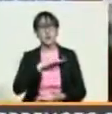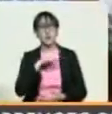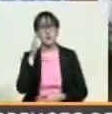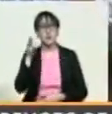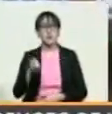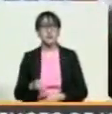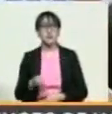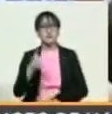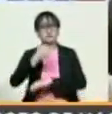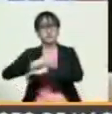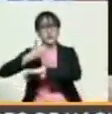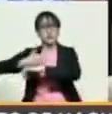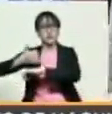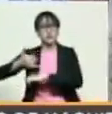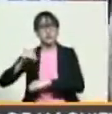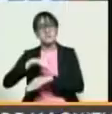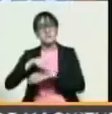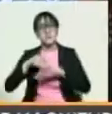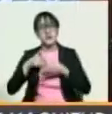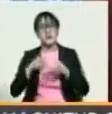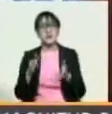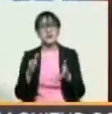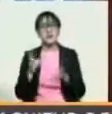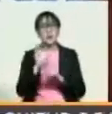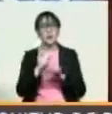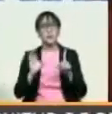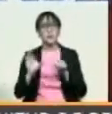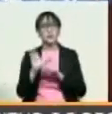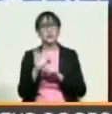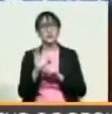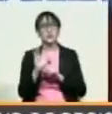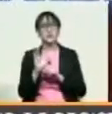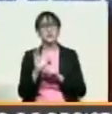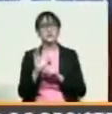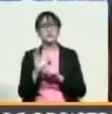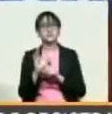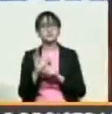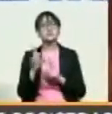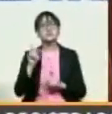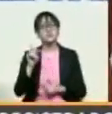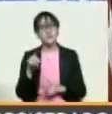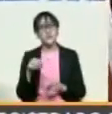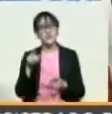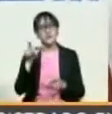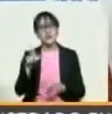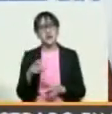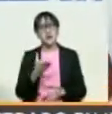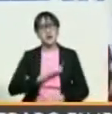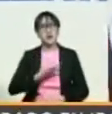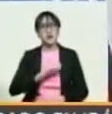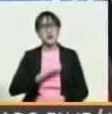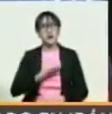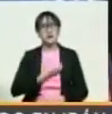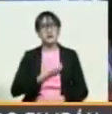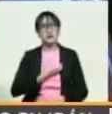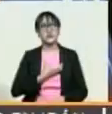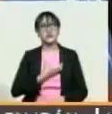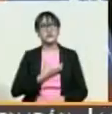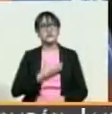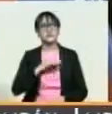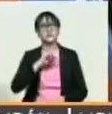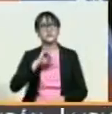las autoridades presidente del ministro del poder popular para la cultura ernesto villegas y también en la afición era en grande josé vicente